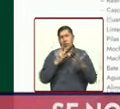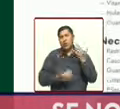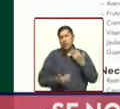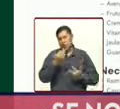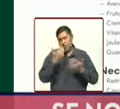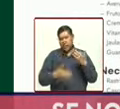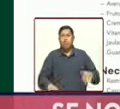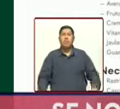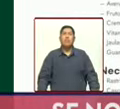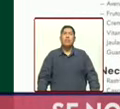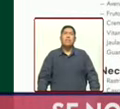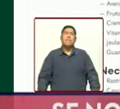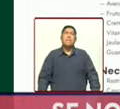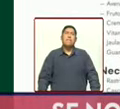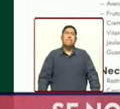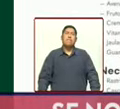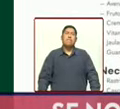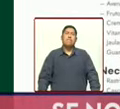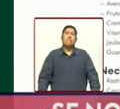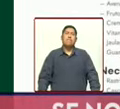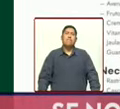fuego.